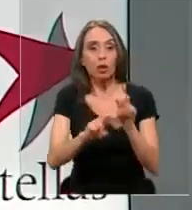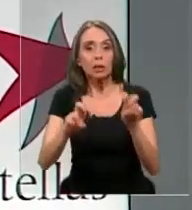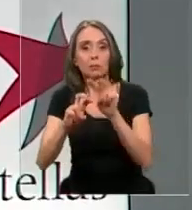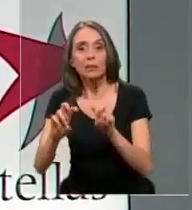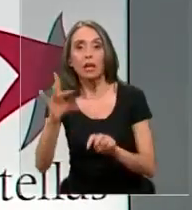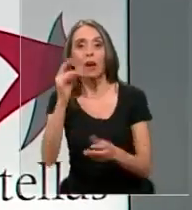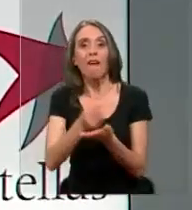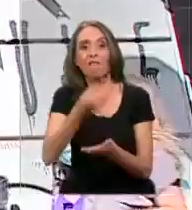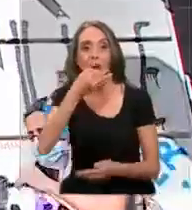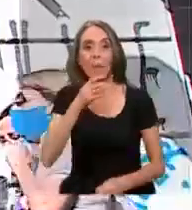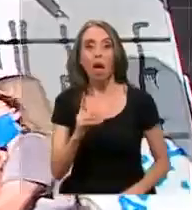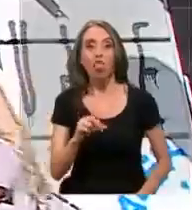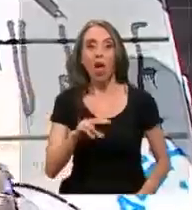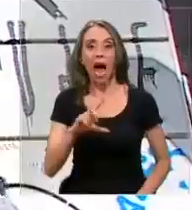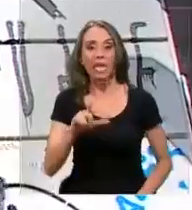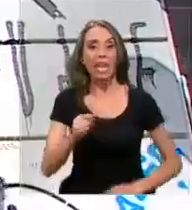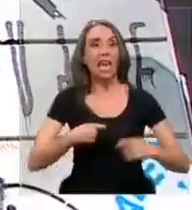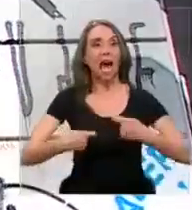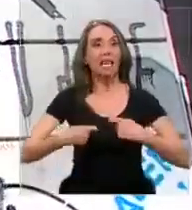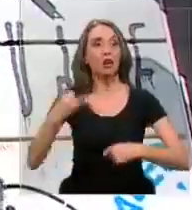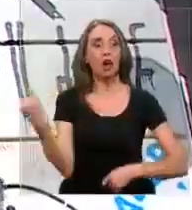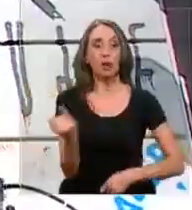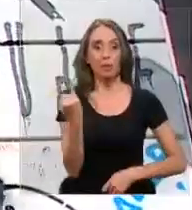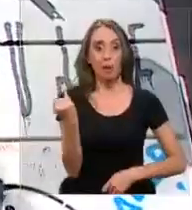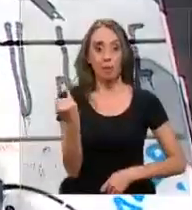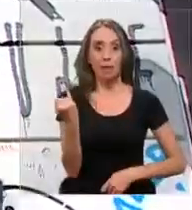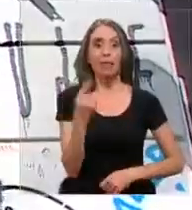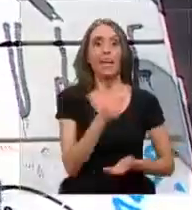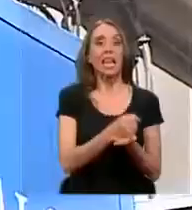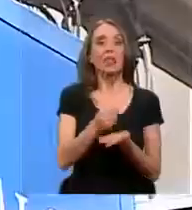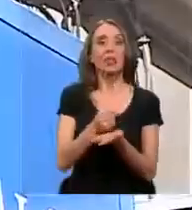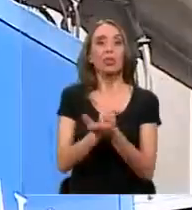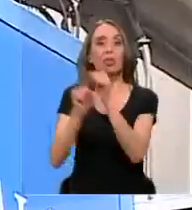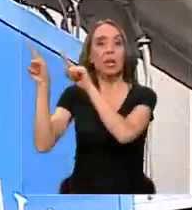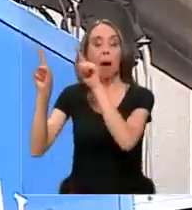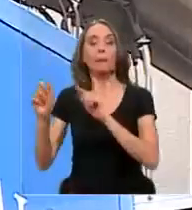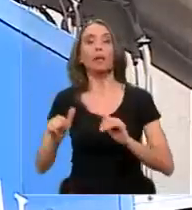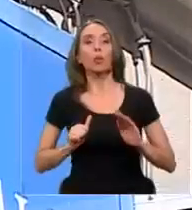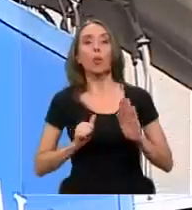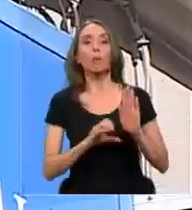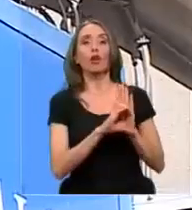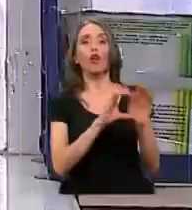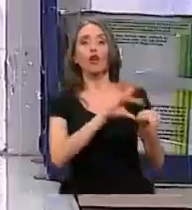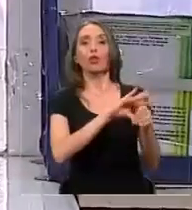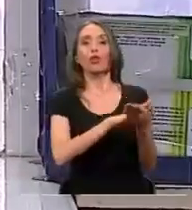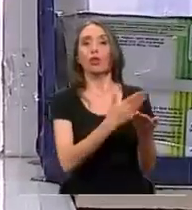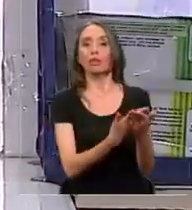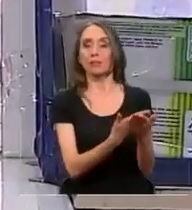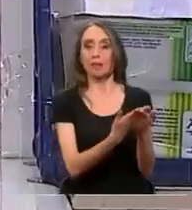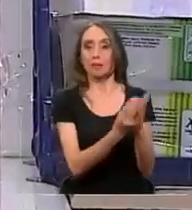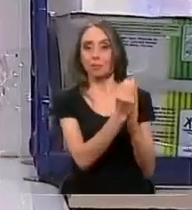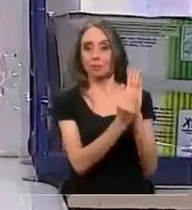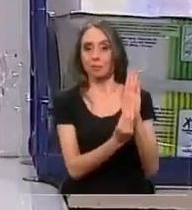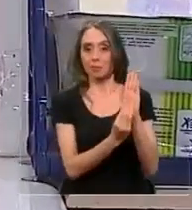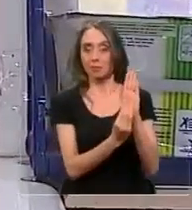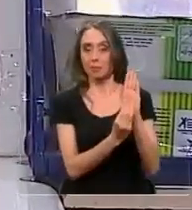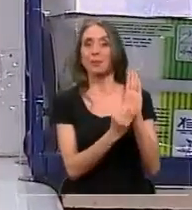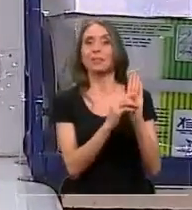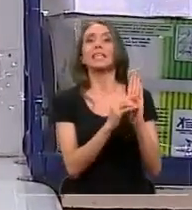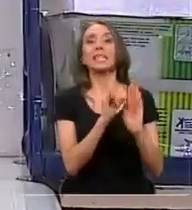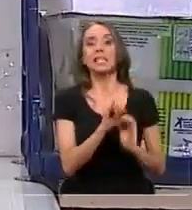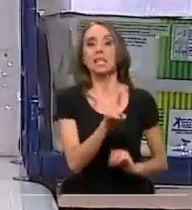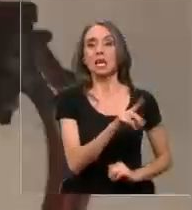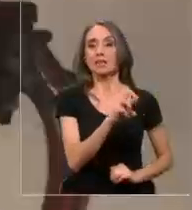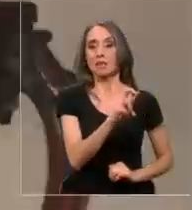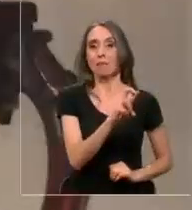llegó a farmacia daniela negocio independiente que hace el trámite bajo las reglas sanitarias establecidas por el instituto de salud